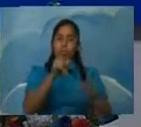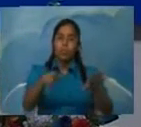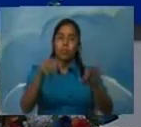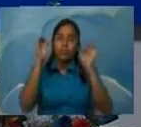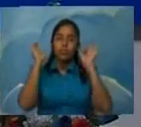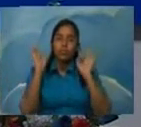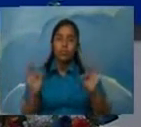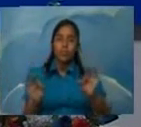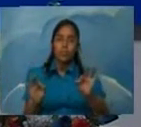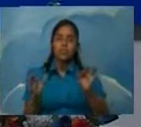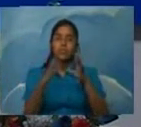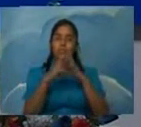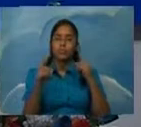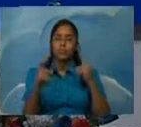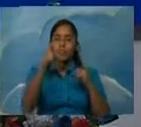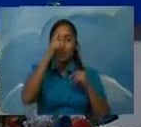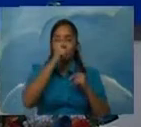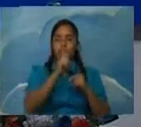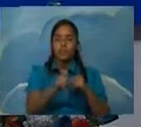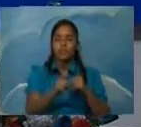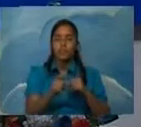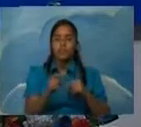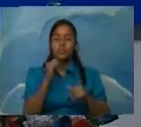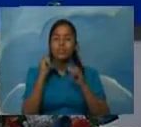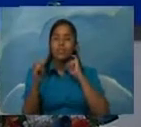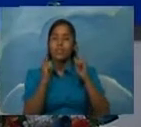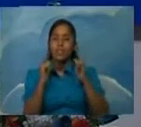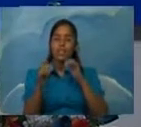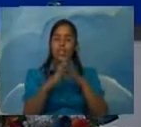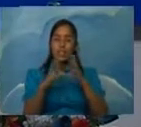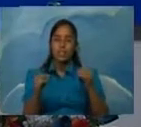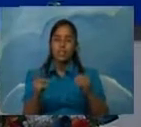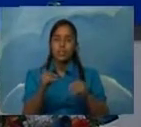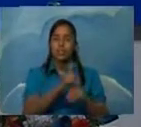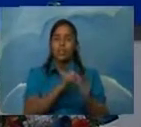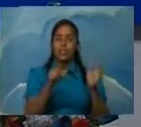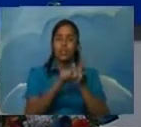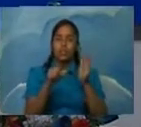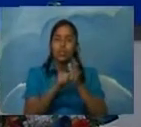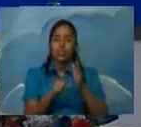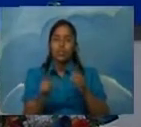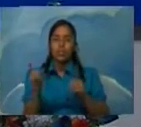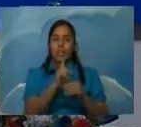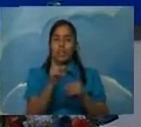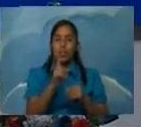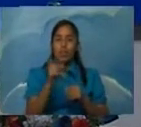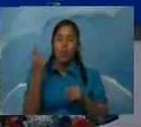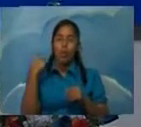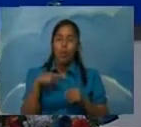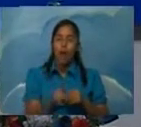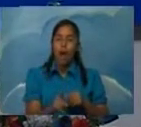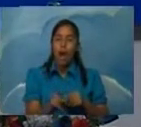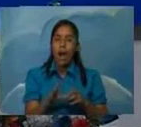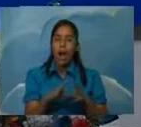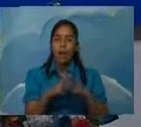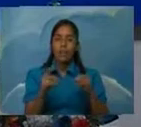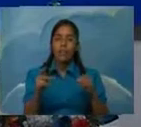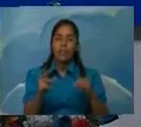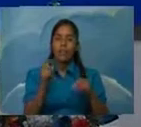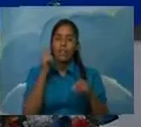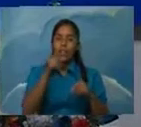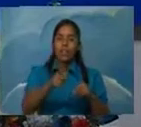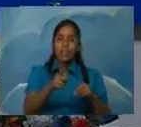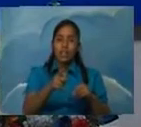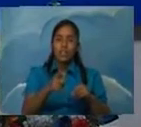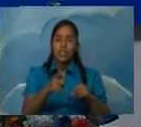puntualmente todos los años celebran la Pascua, donde no hay levadura en